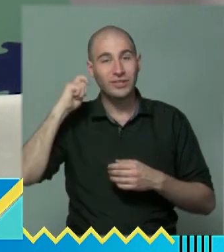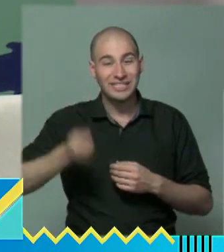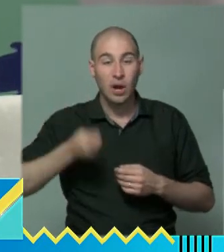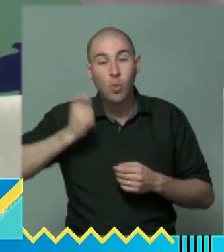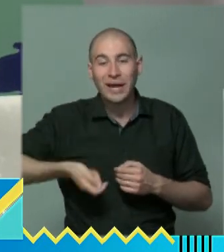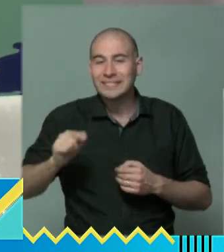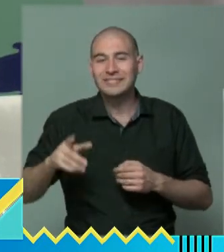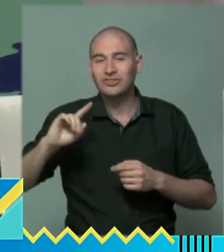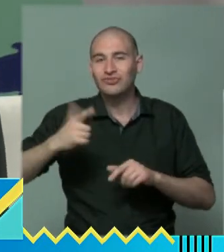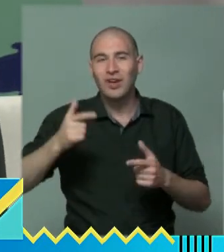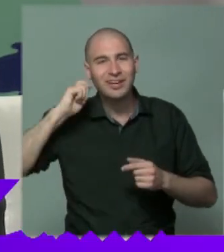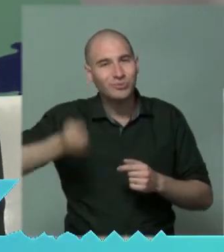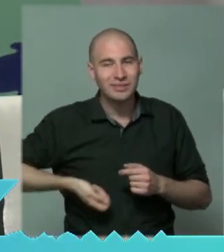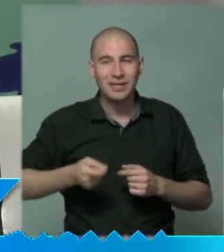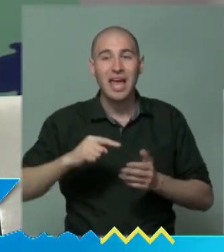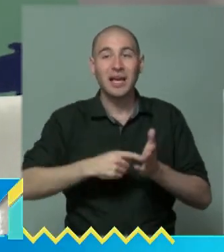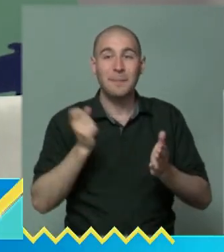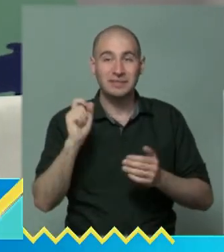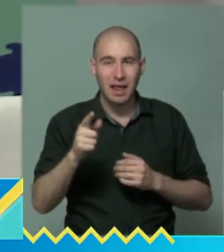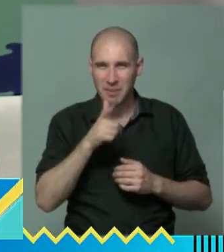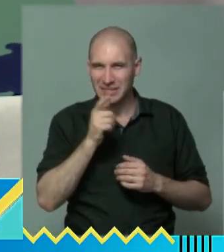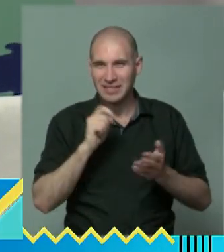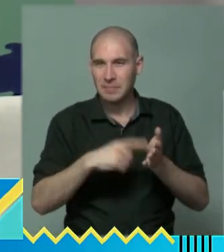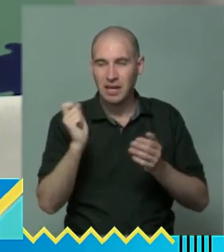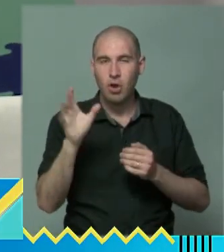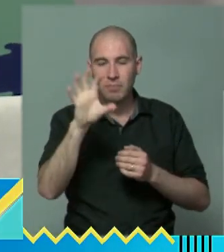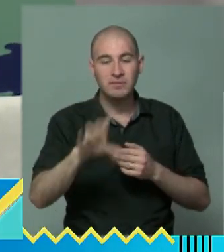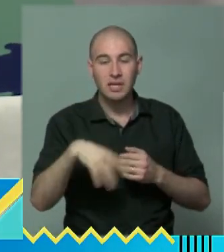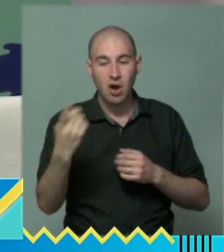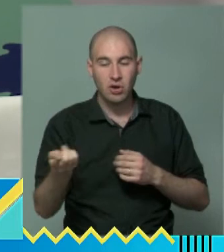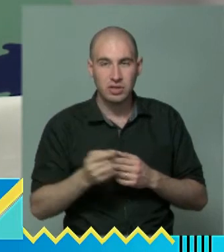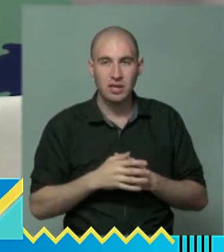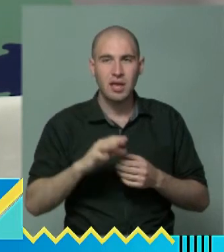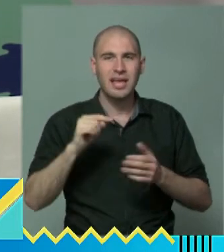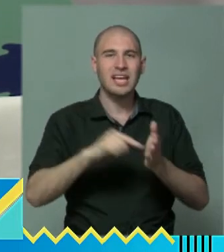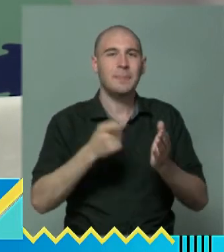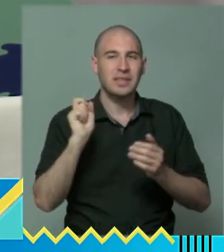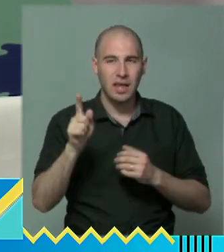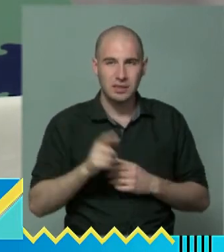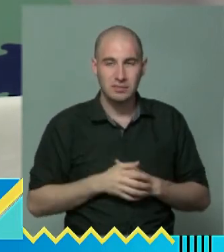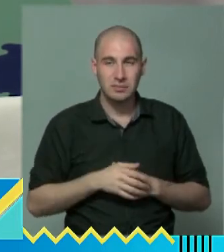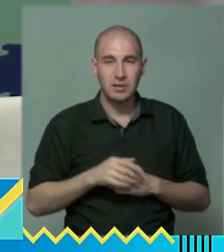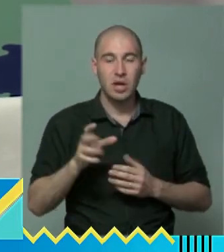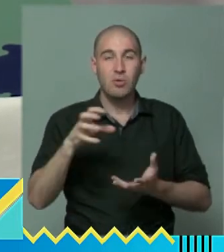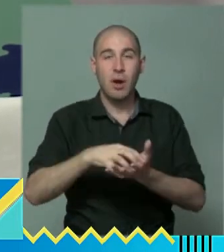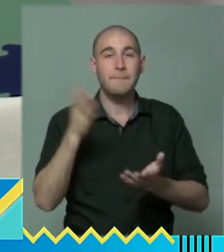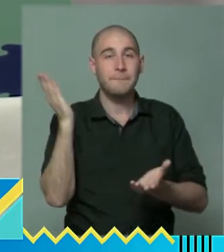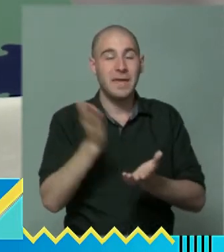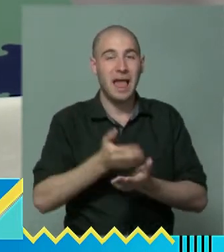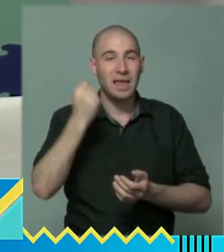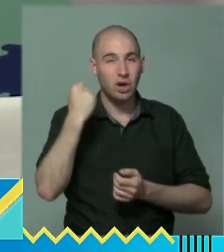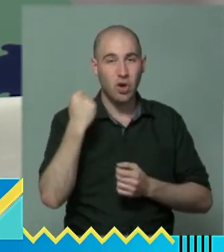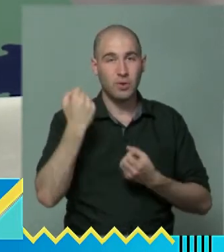jueces especializados en la capital federal, si no me equivoco, o en otras provincias, pero particularmente en la capital federal, tienen el fuero penal económico.